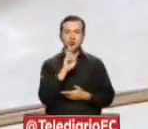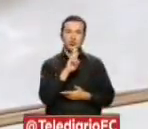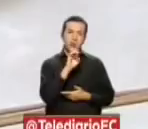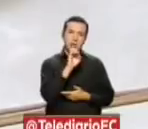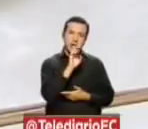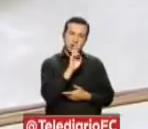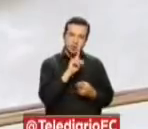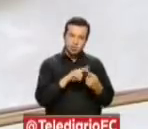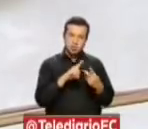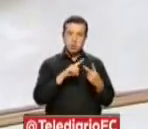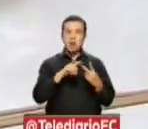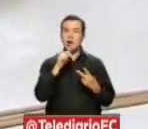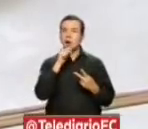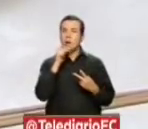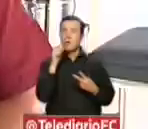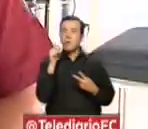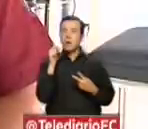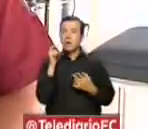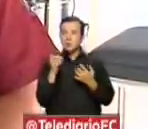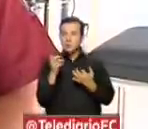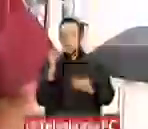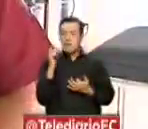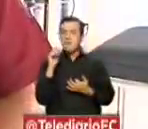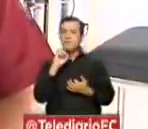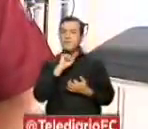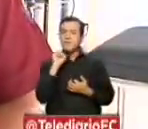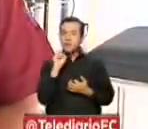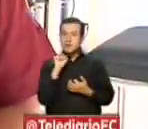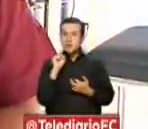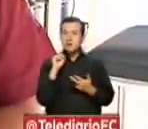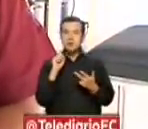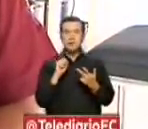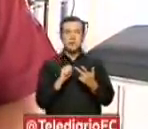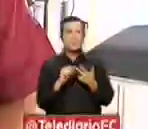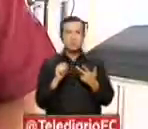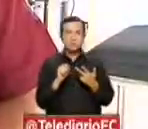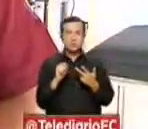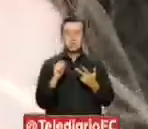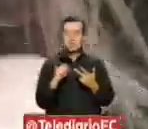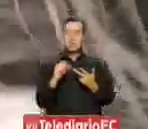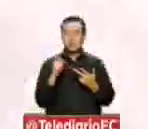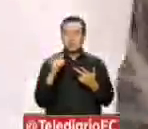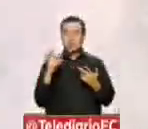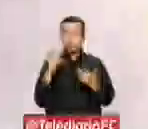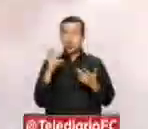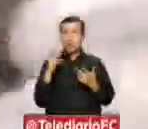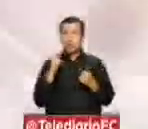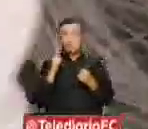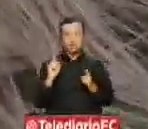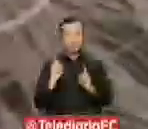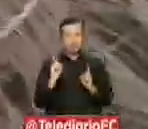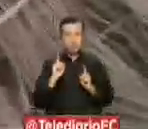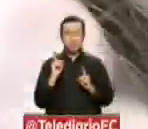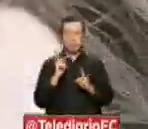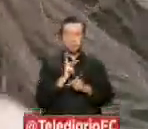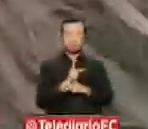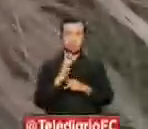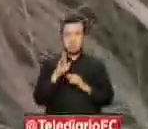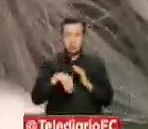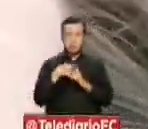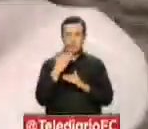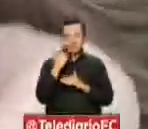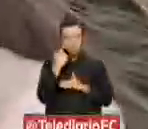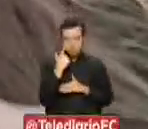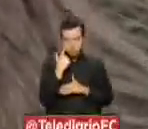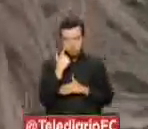fisiológico, agüita hervida fría, no soluciones astringentes. Hacer la limpieza del pabellón externo